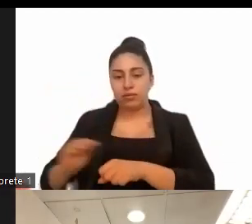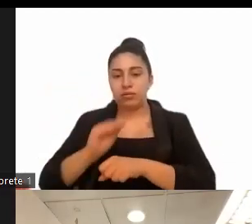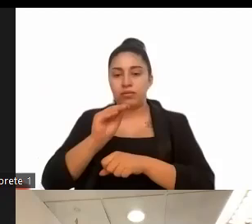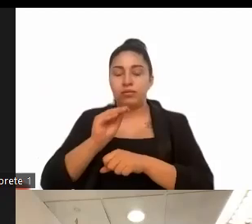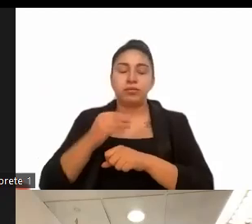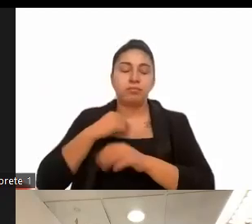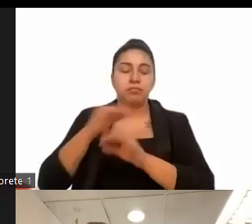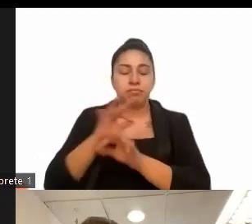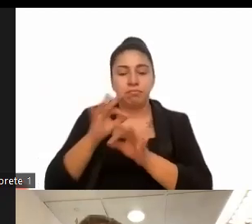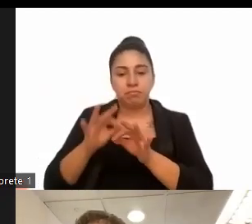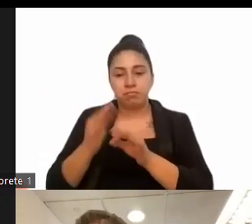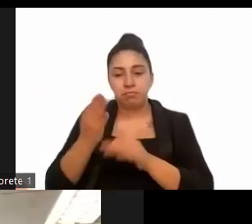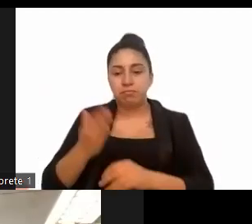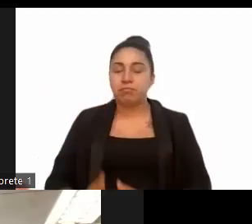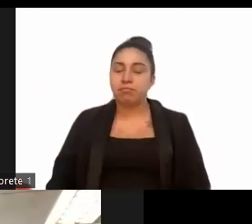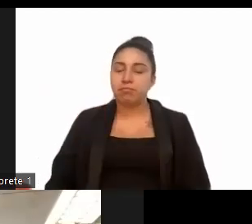cuanto.